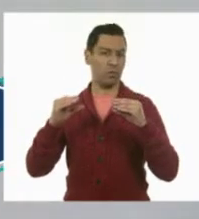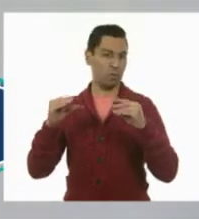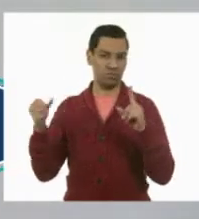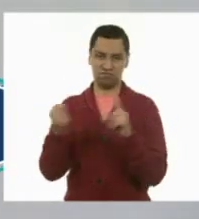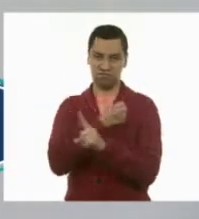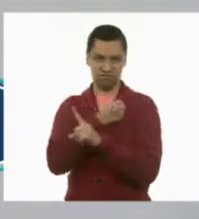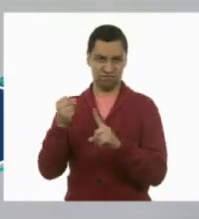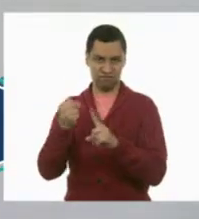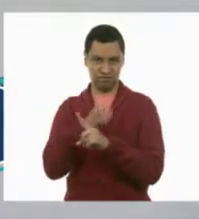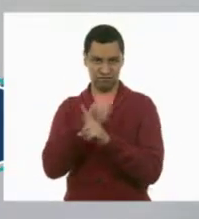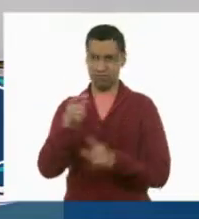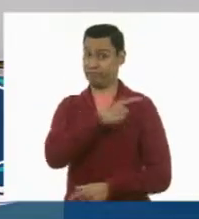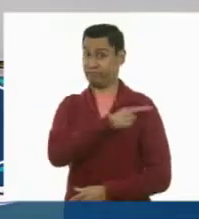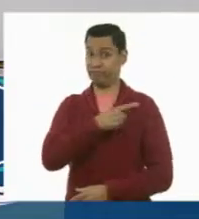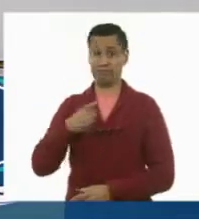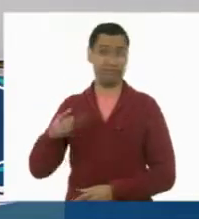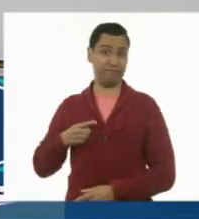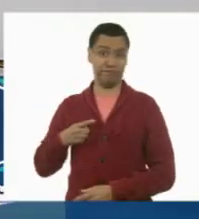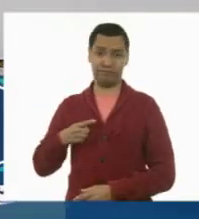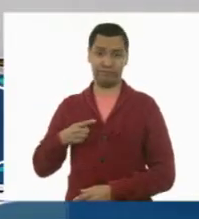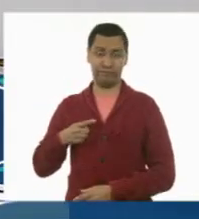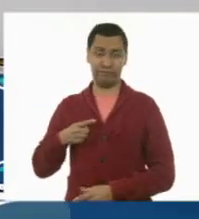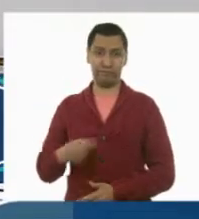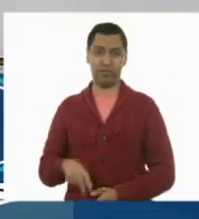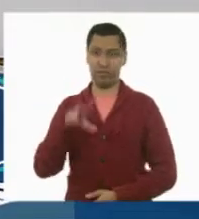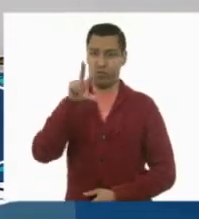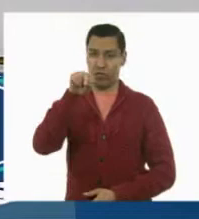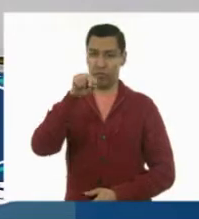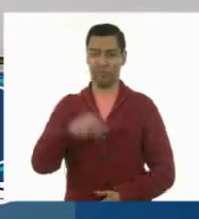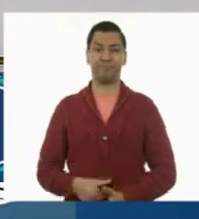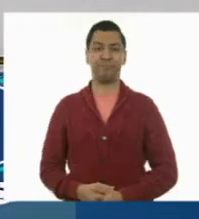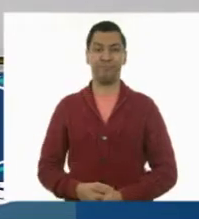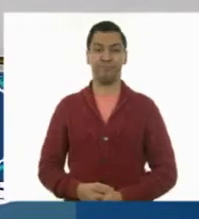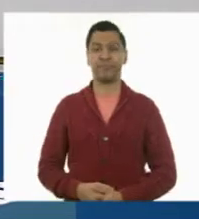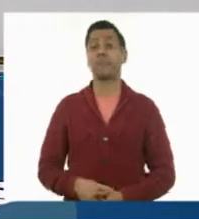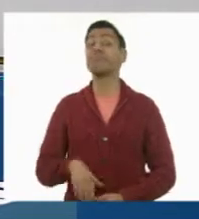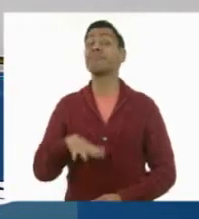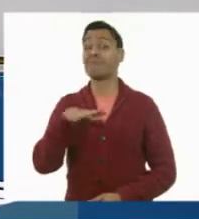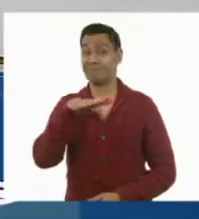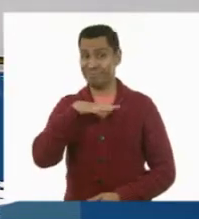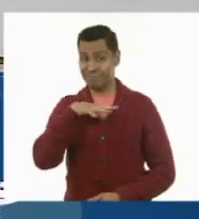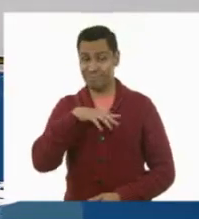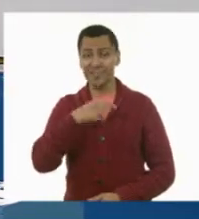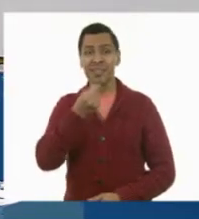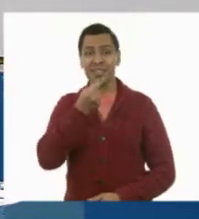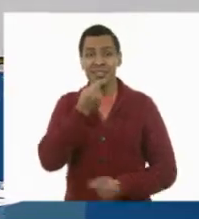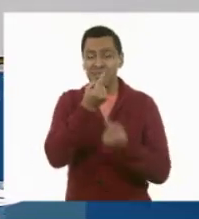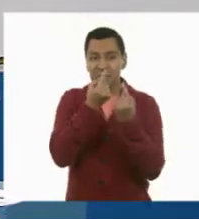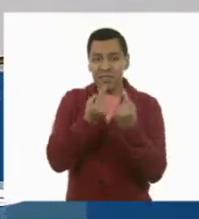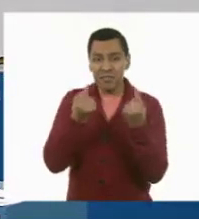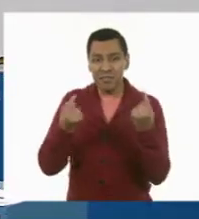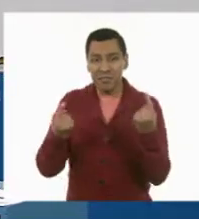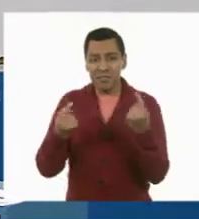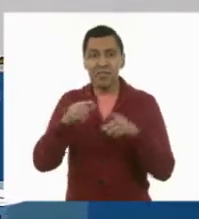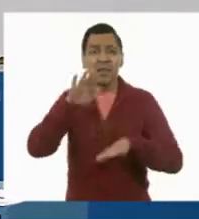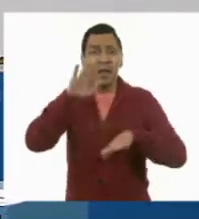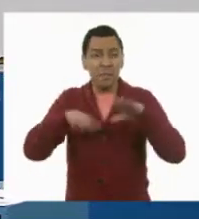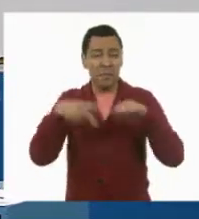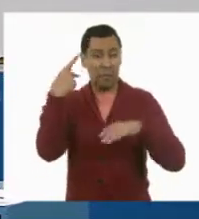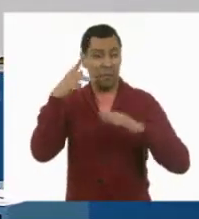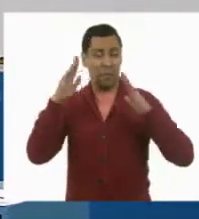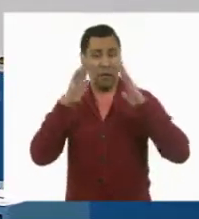¿Ah? Y pues tristemente hay muchos casos de muchos niños que quizá puedan vivir algún maltrato